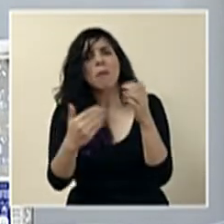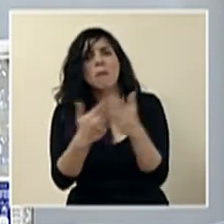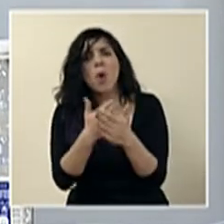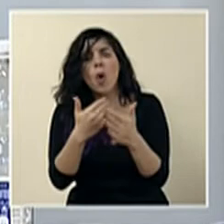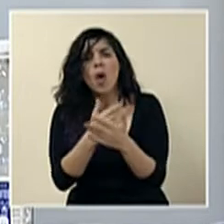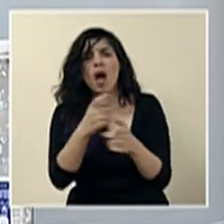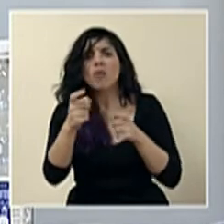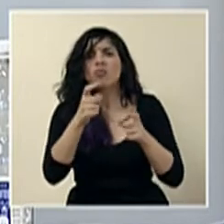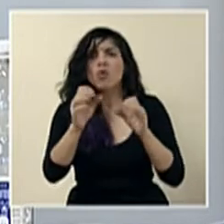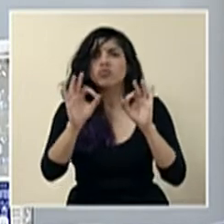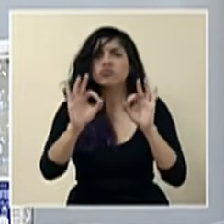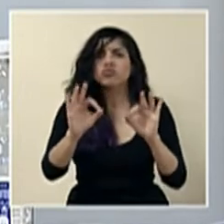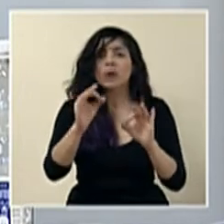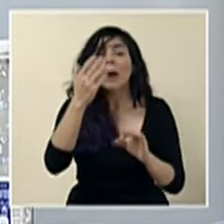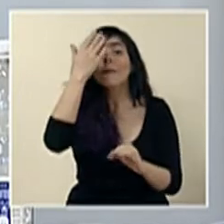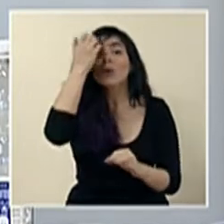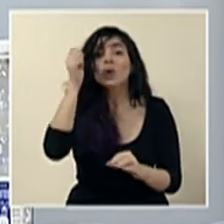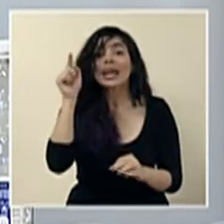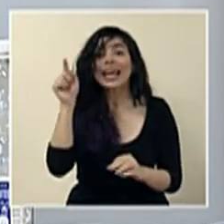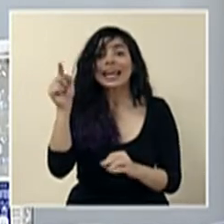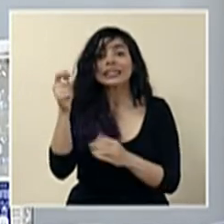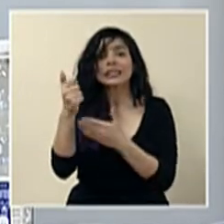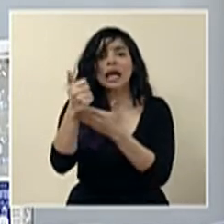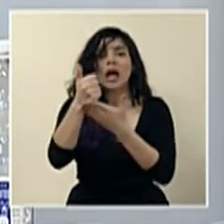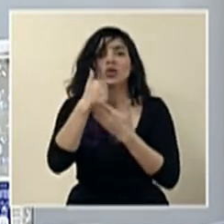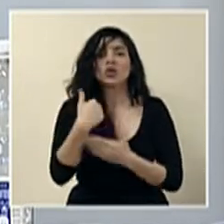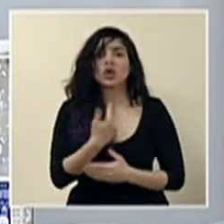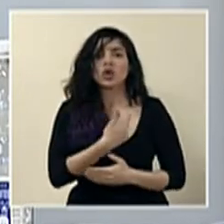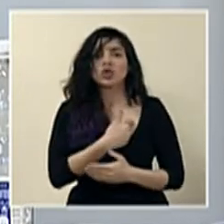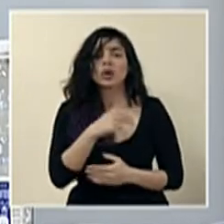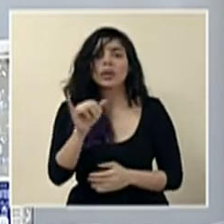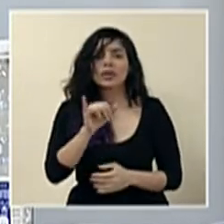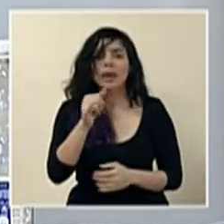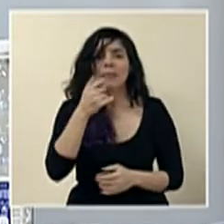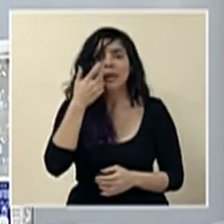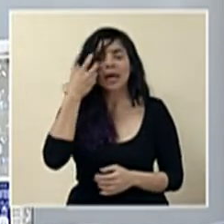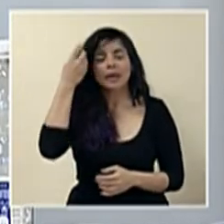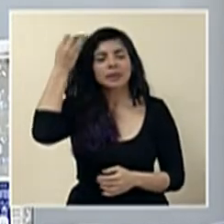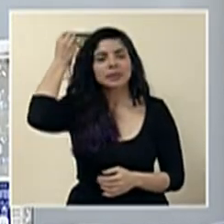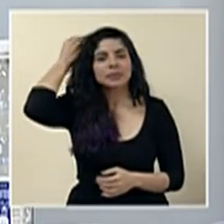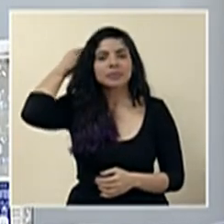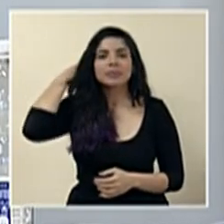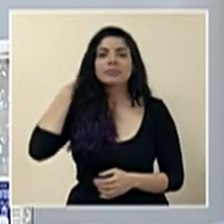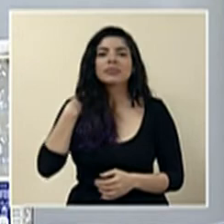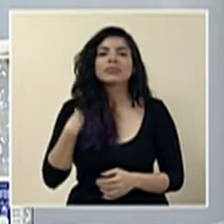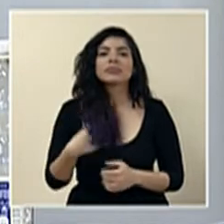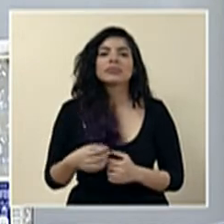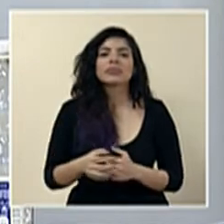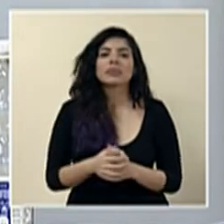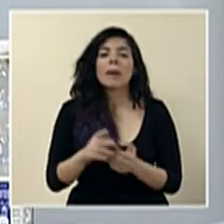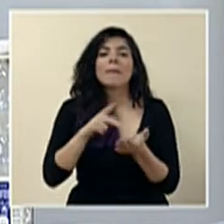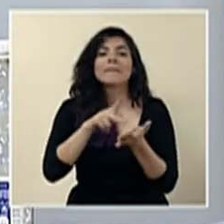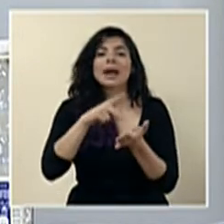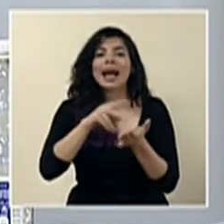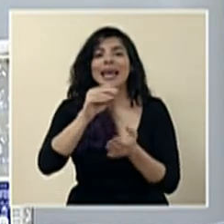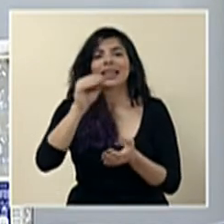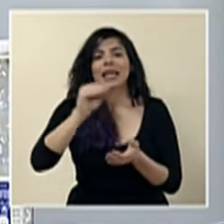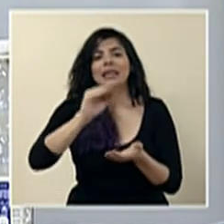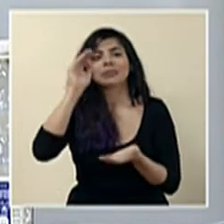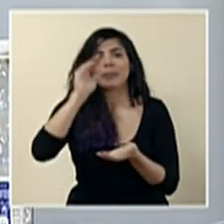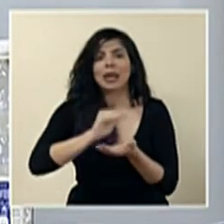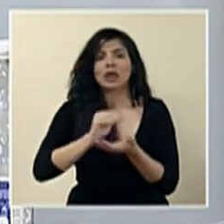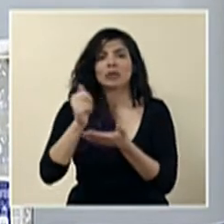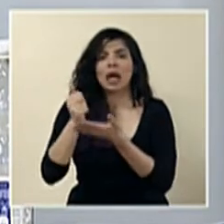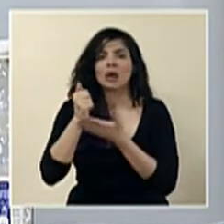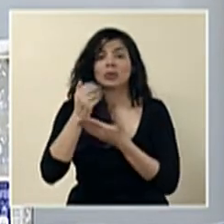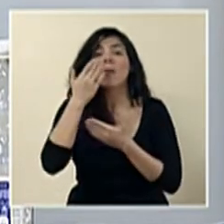bien manejado, y porque eso nos va a ayudar en consecuencia, aunque de menor importancia, en pagar tasas de interés más bajas